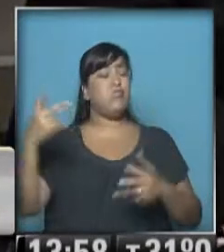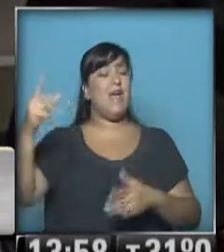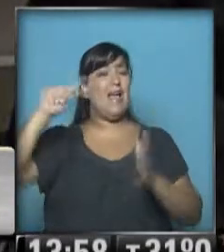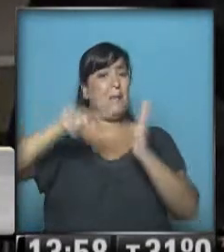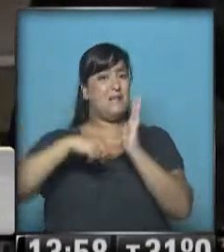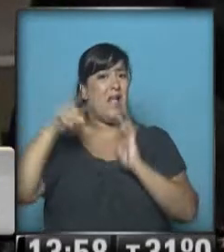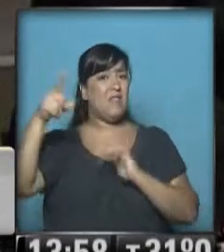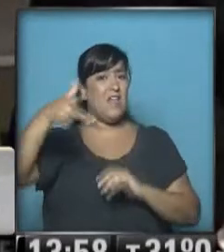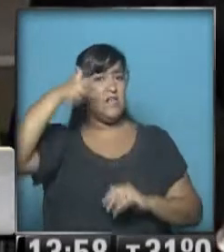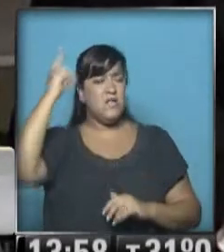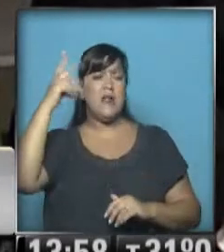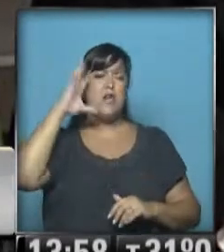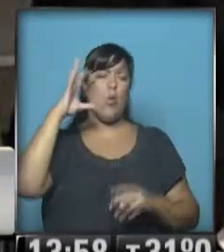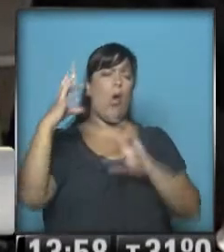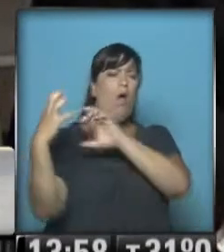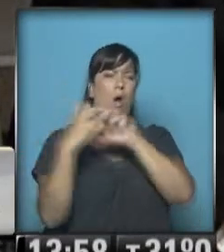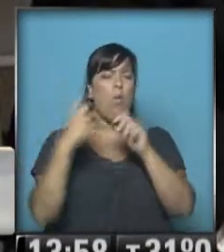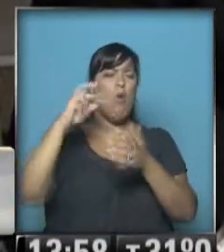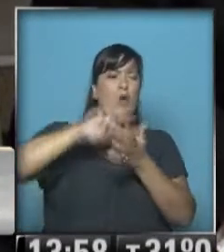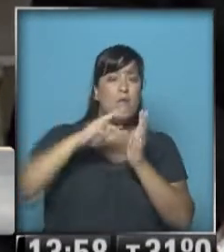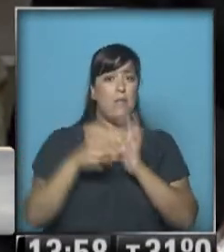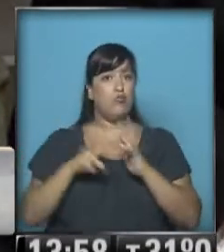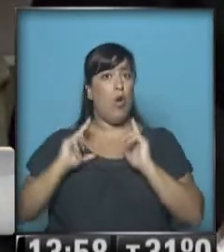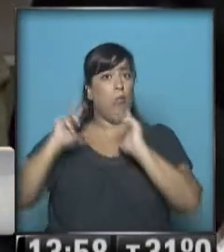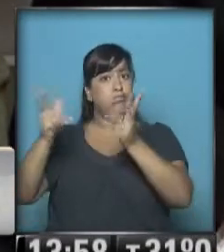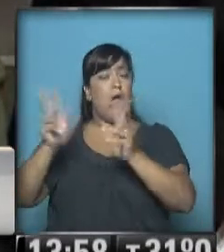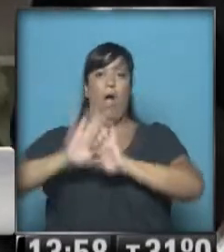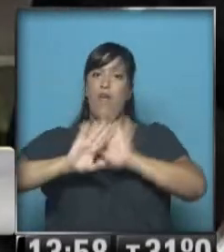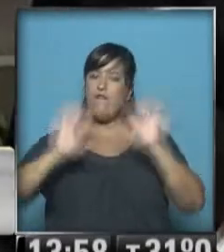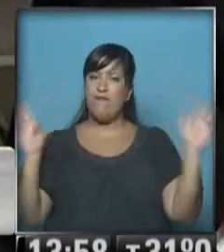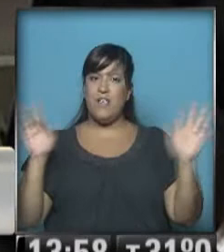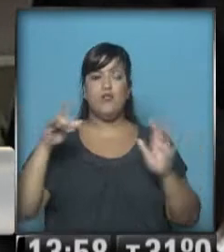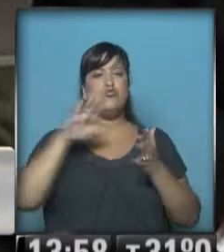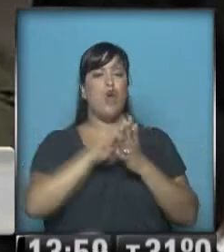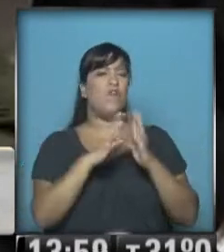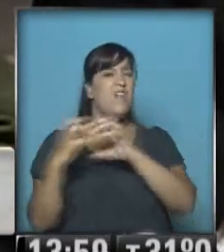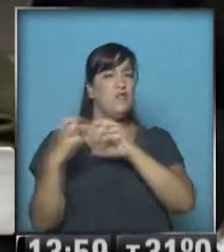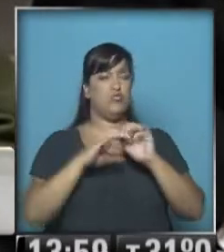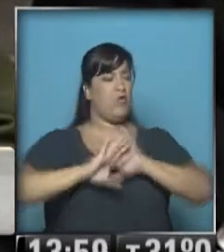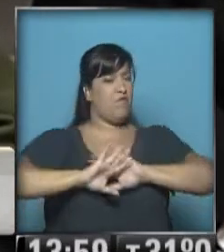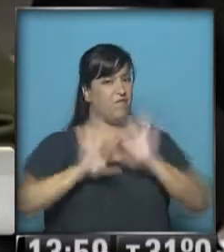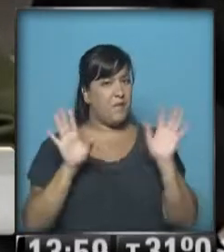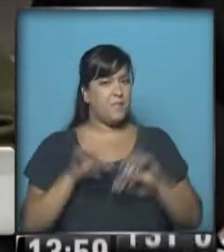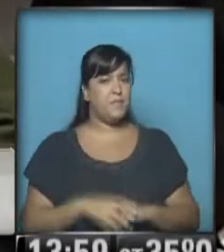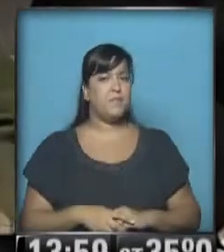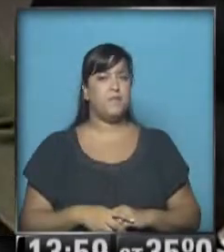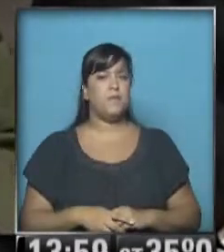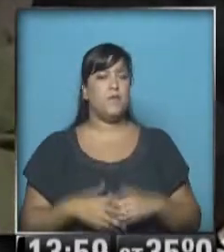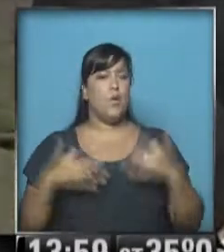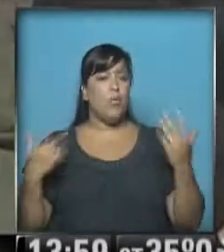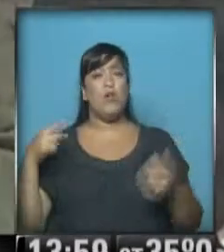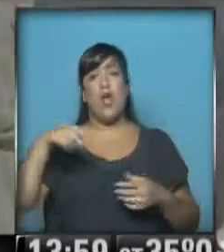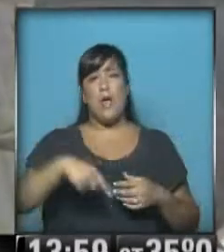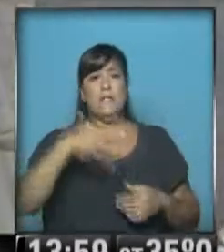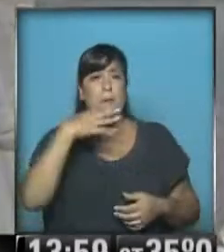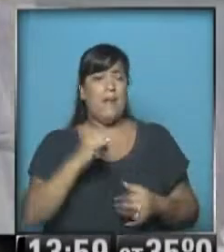de la crisis con Chile? El día que yo dije eso en Santiago, se terminó la discusión. Y bueno, estas son las